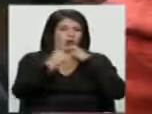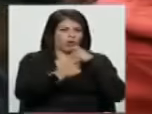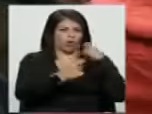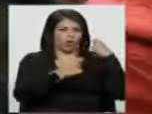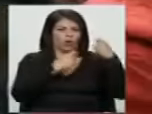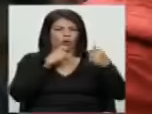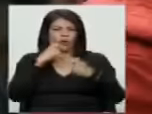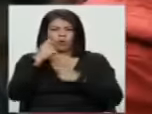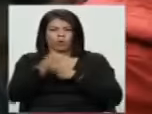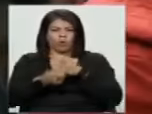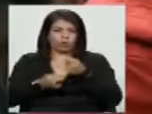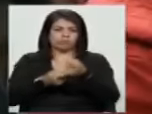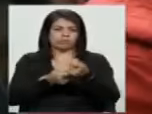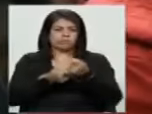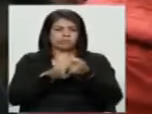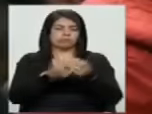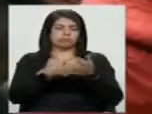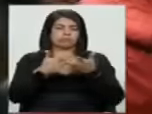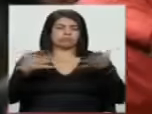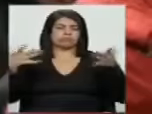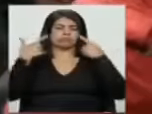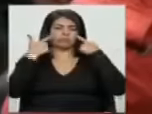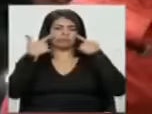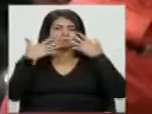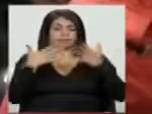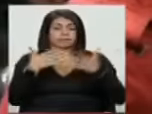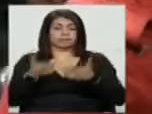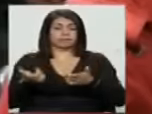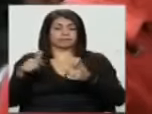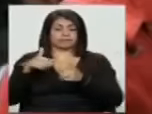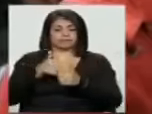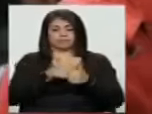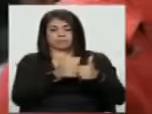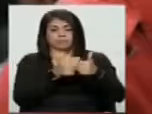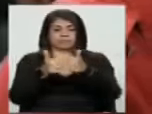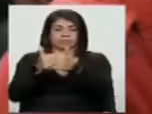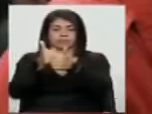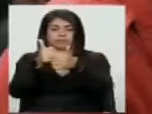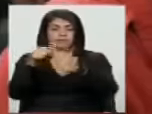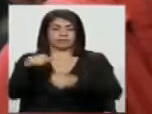desatado terriblemente a través de granjas y bots para perseguir,